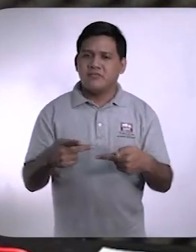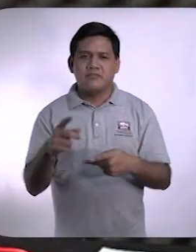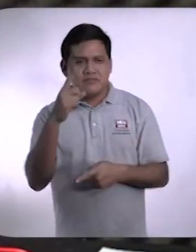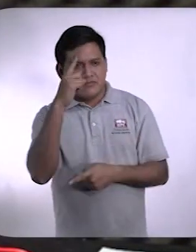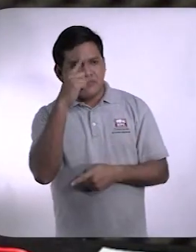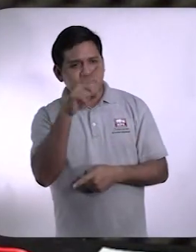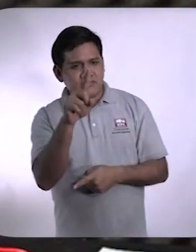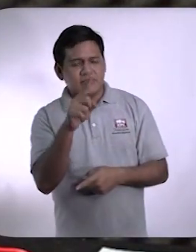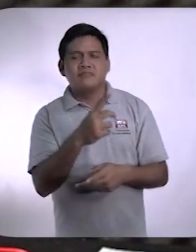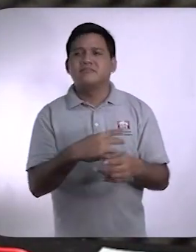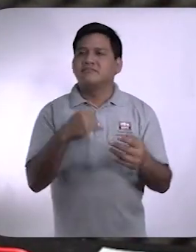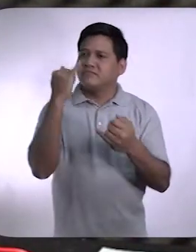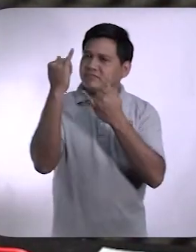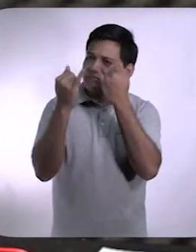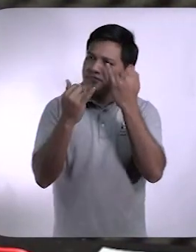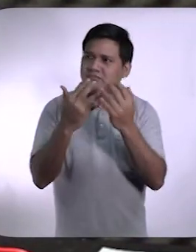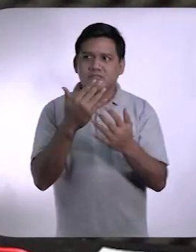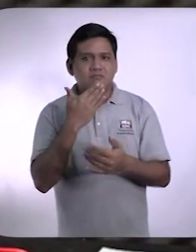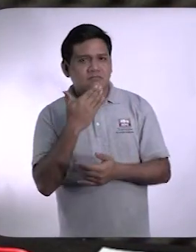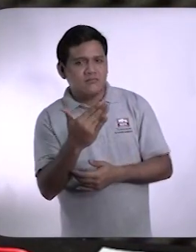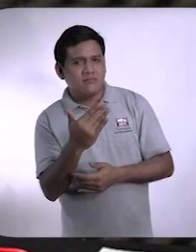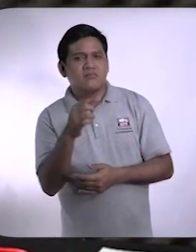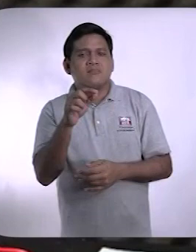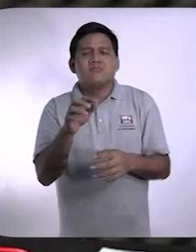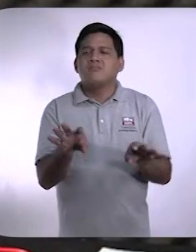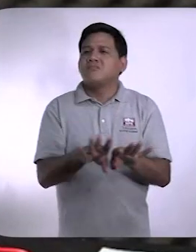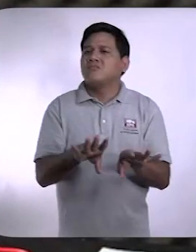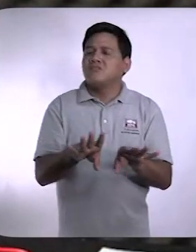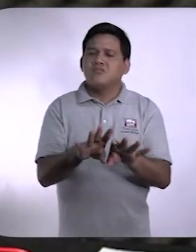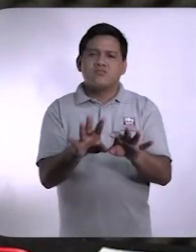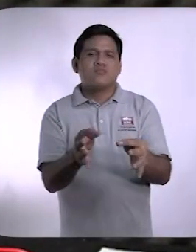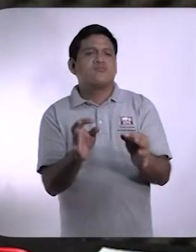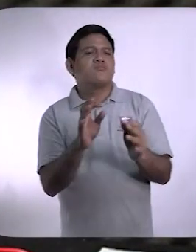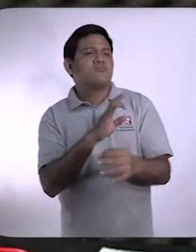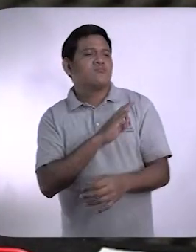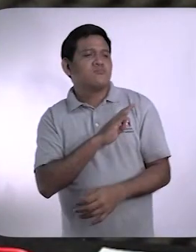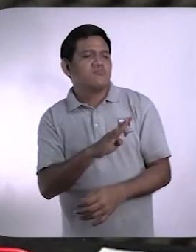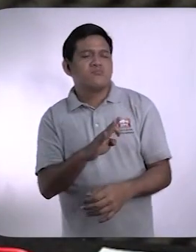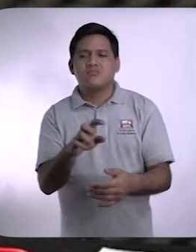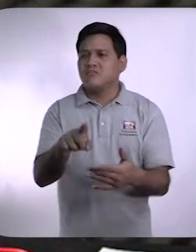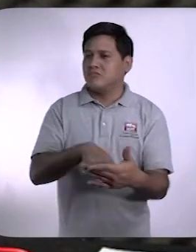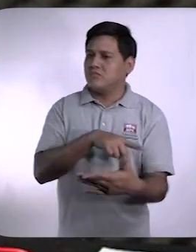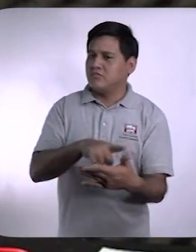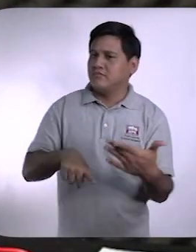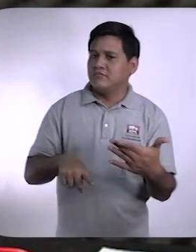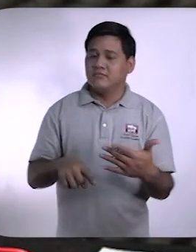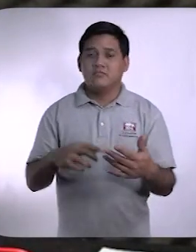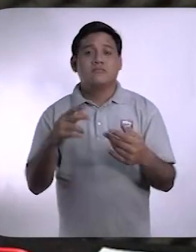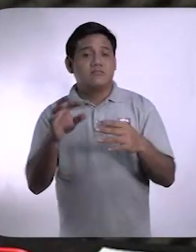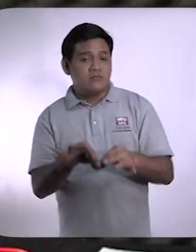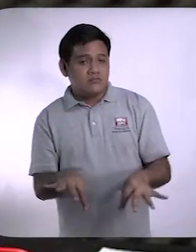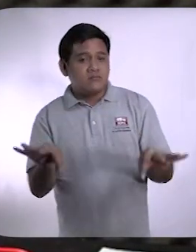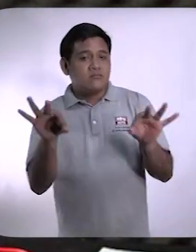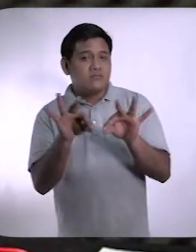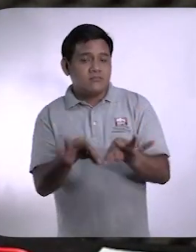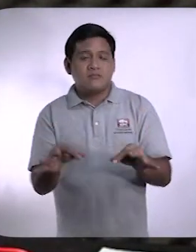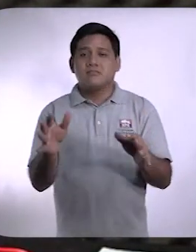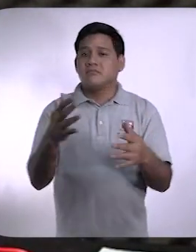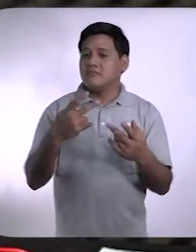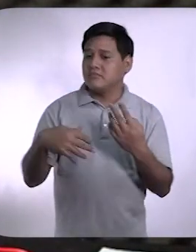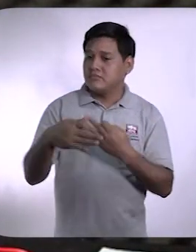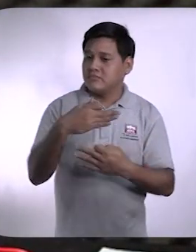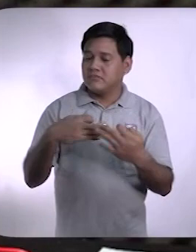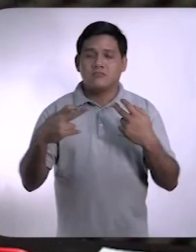sencilla e ilustrativa la forma en que pueden votar. Es importante que la ciudadanía conozca cómo viene la